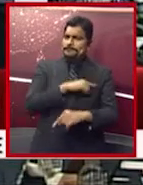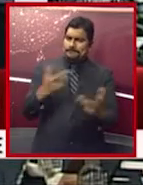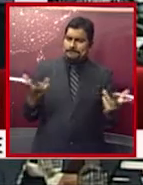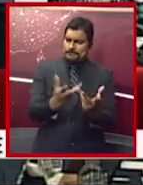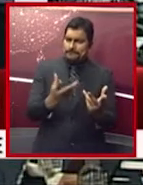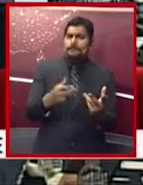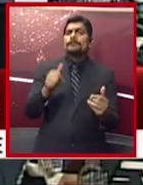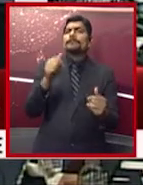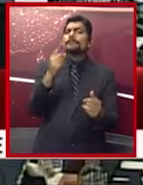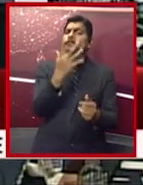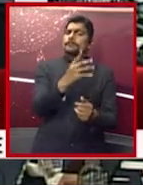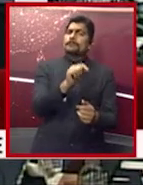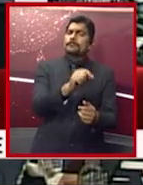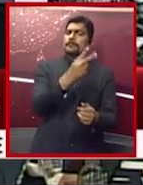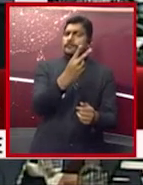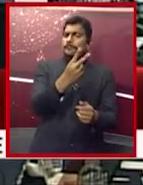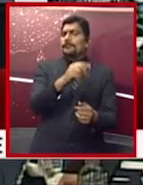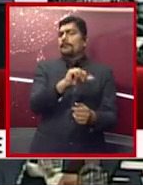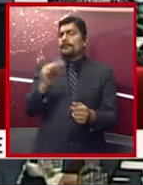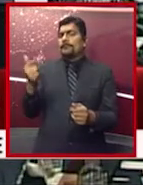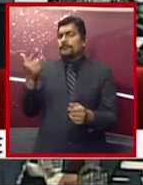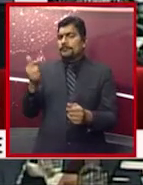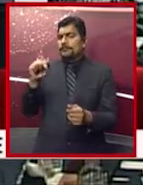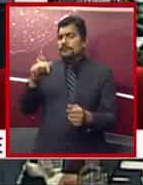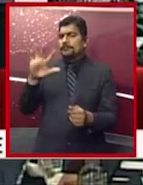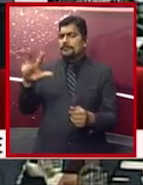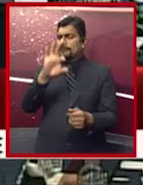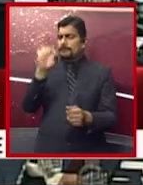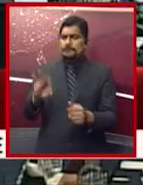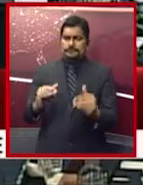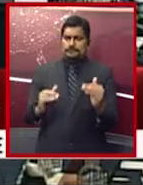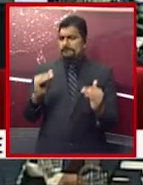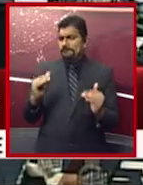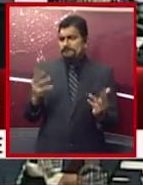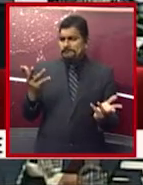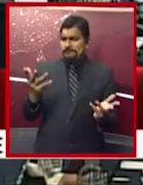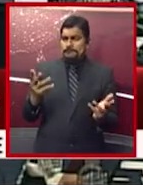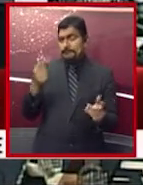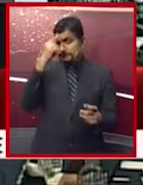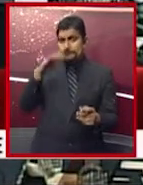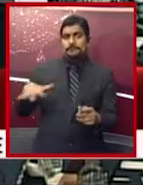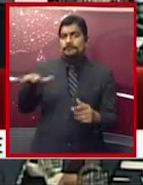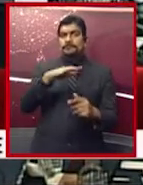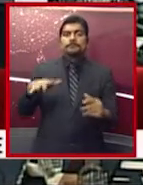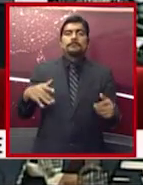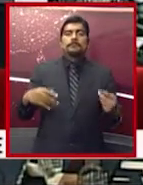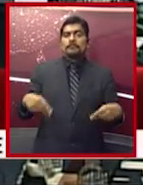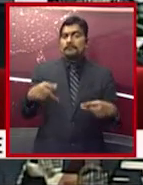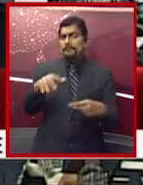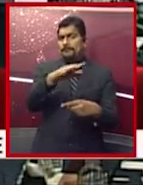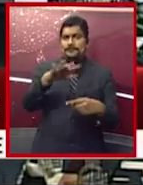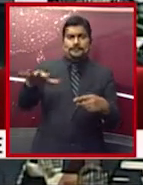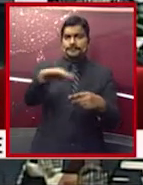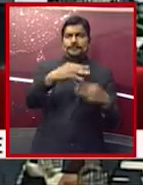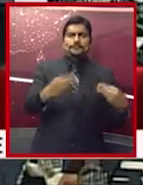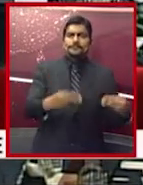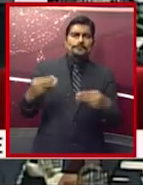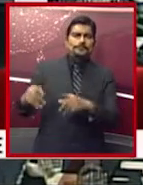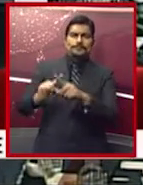entre 5.2 y 7.5%. Para el sector comercial, el incremento fue de